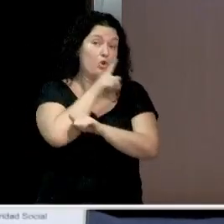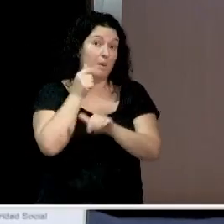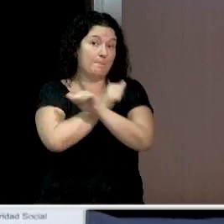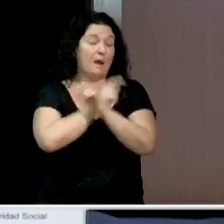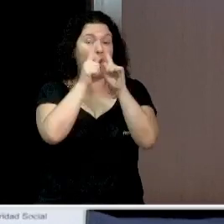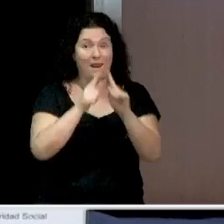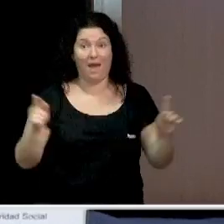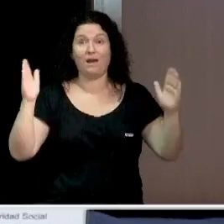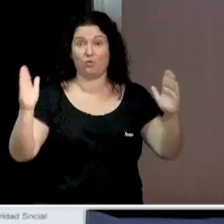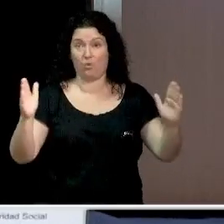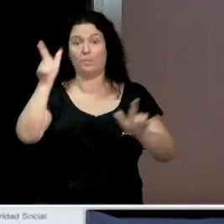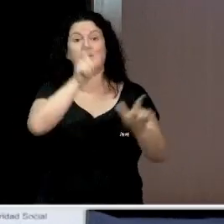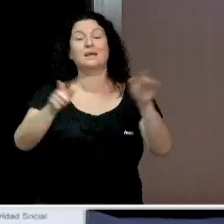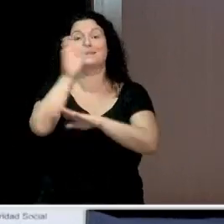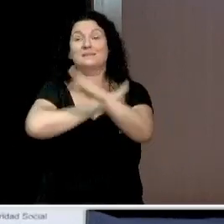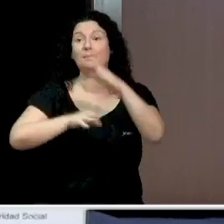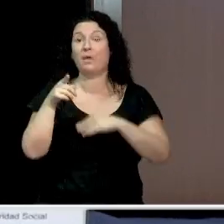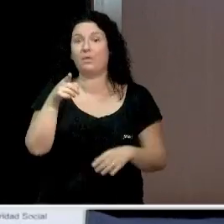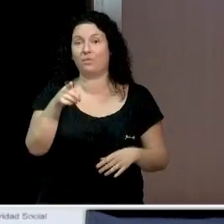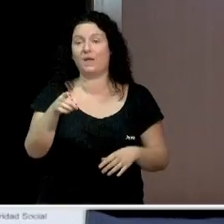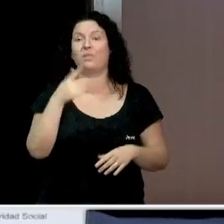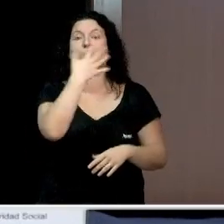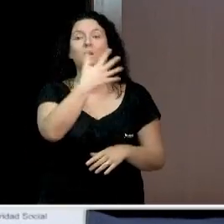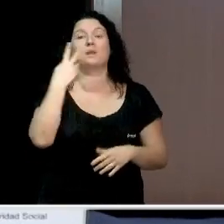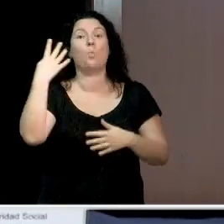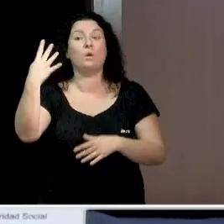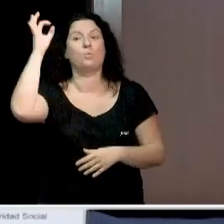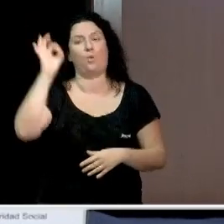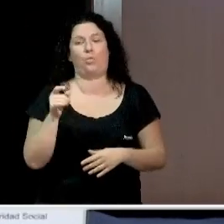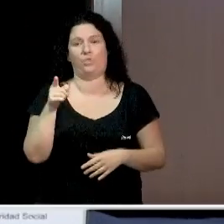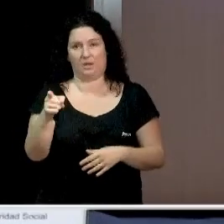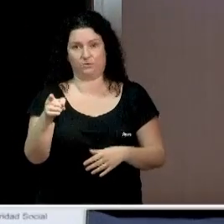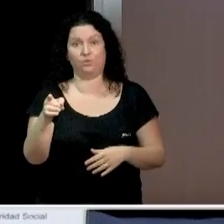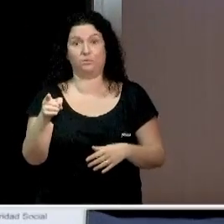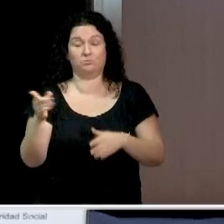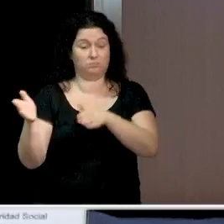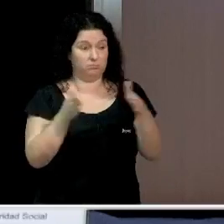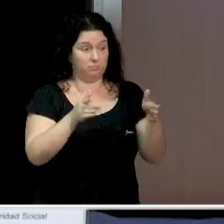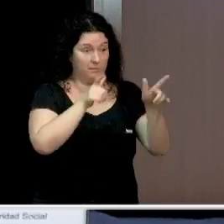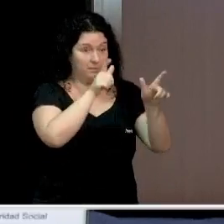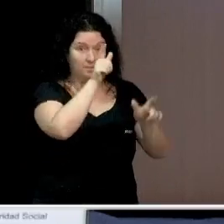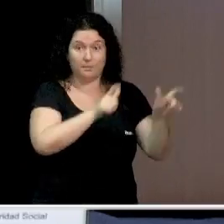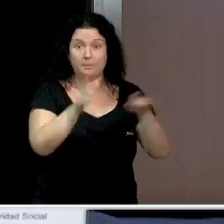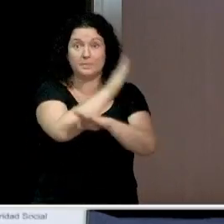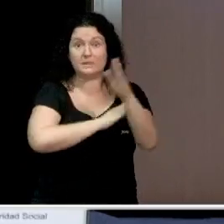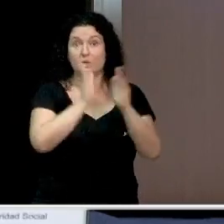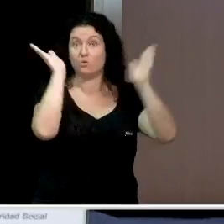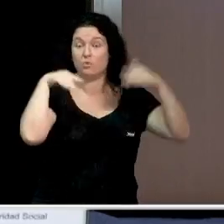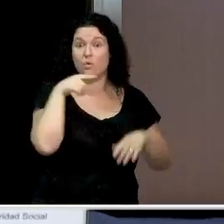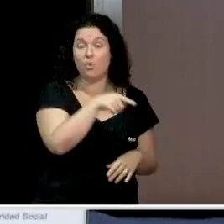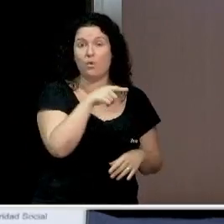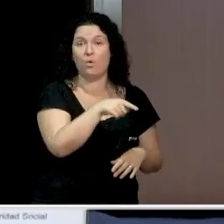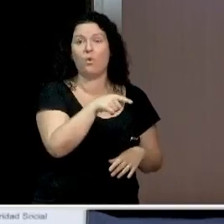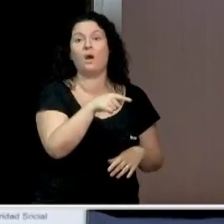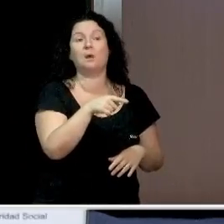en el caso de las personas con discapacidad fue del 54%, mientras que para las personas paradas sin discapacidad